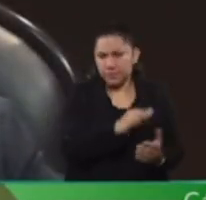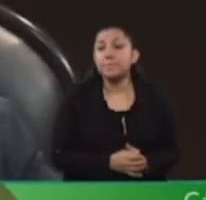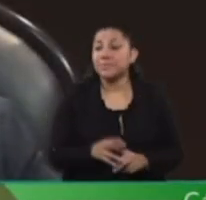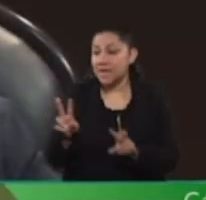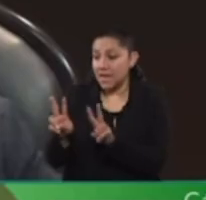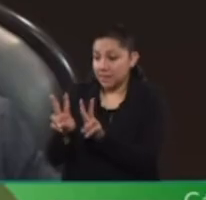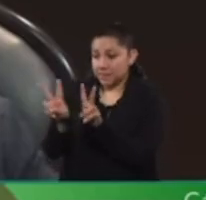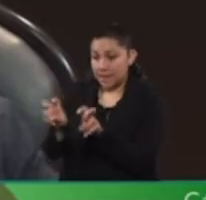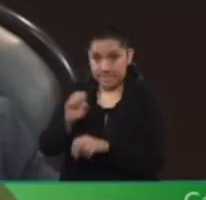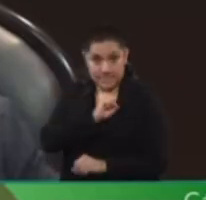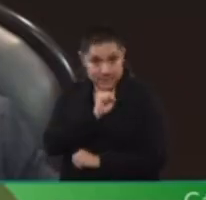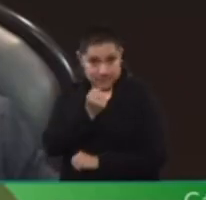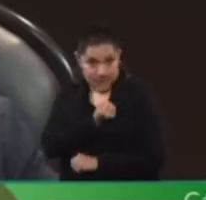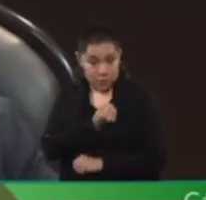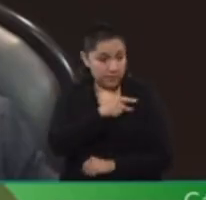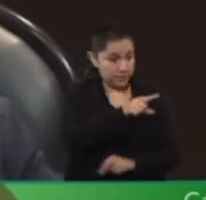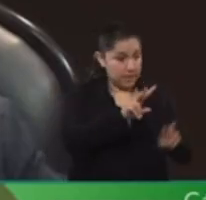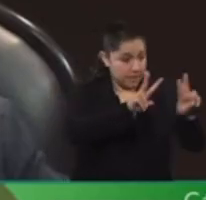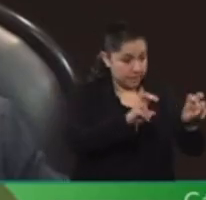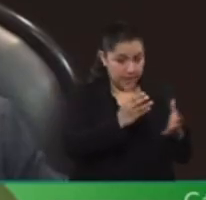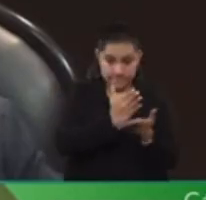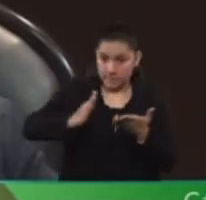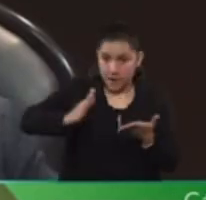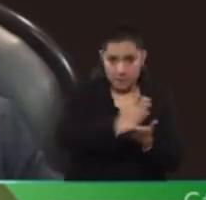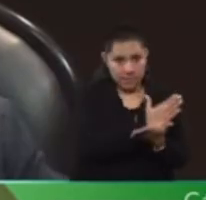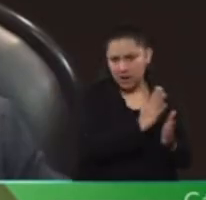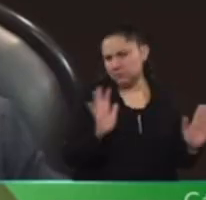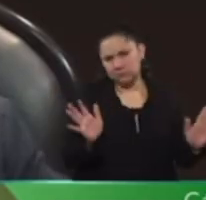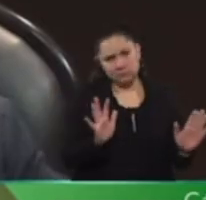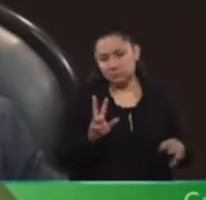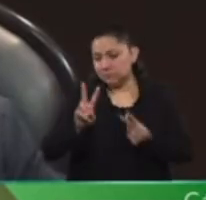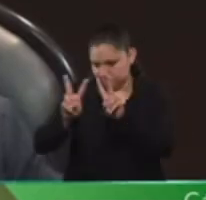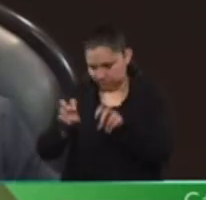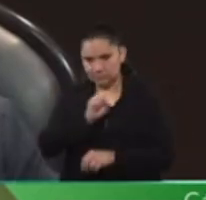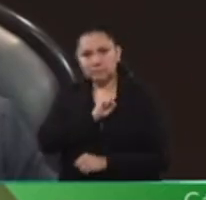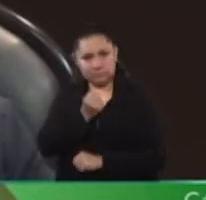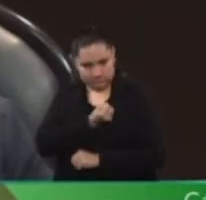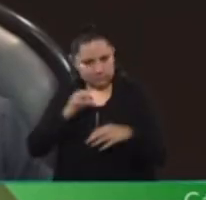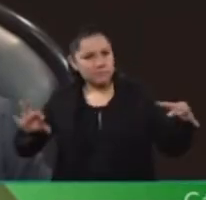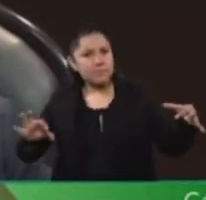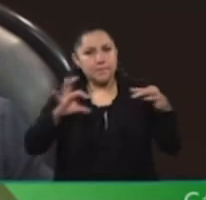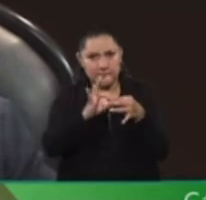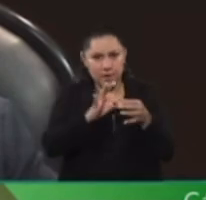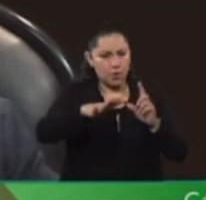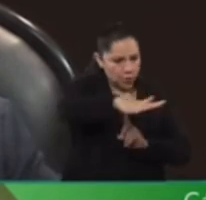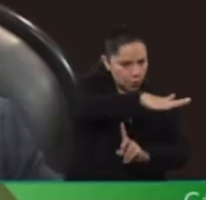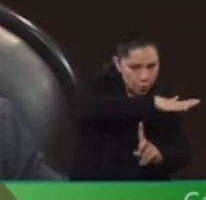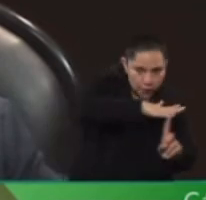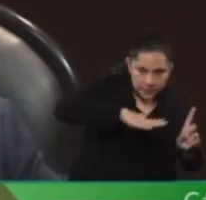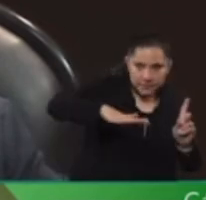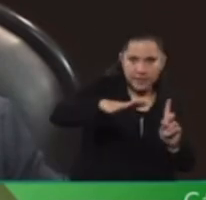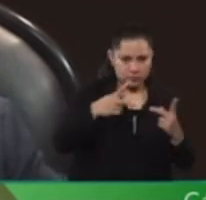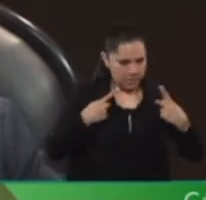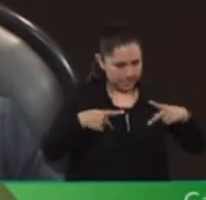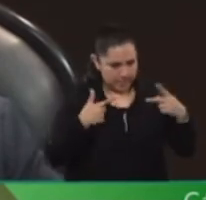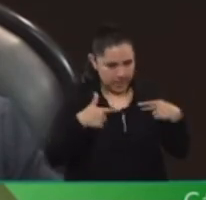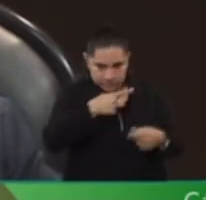es profundamente un tema contextual, social y responsabilidad del lugar en el que